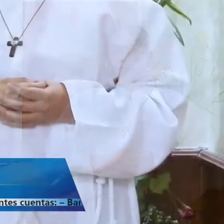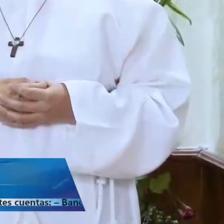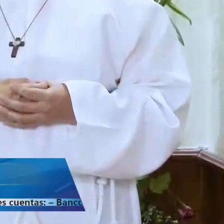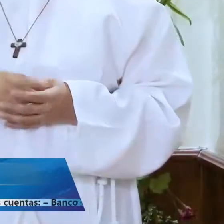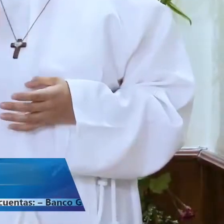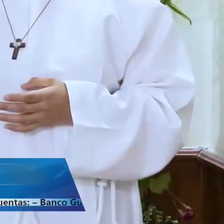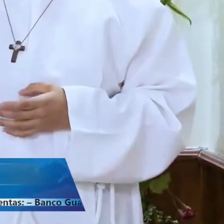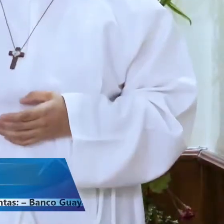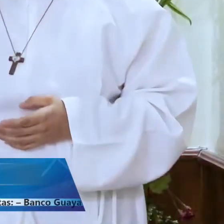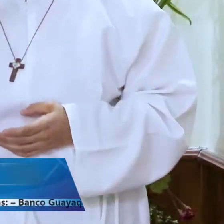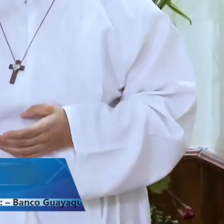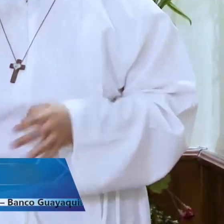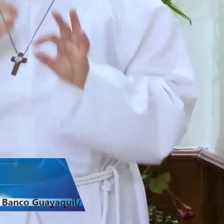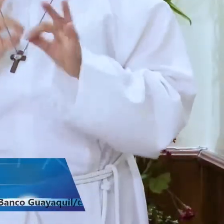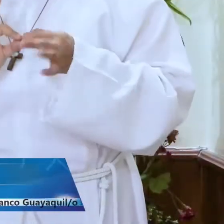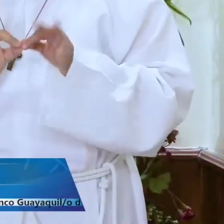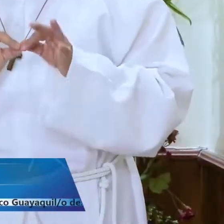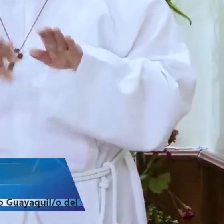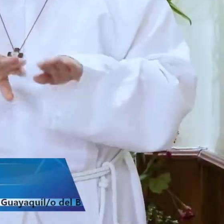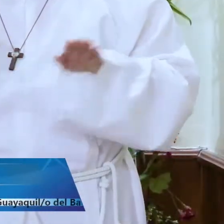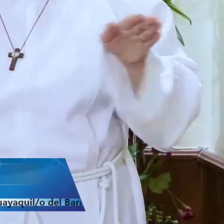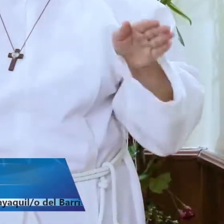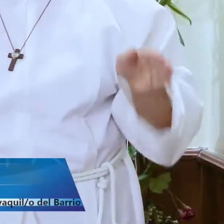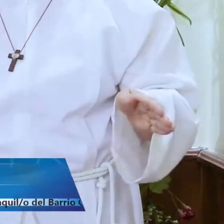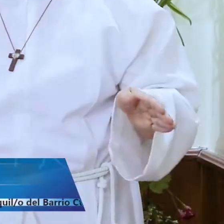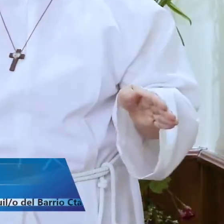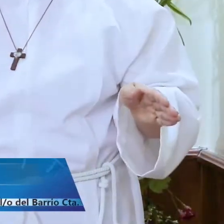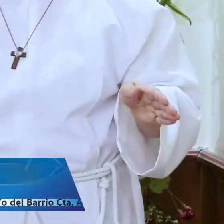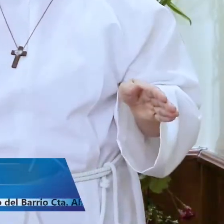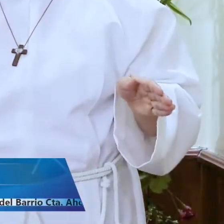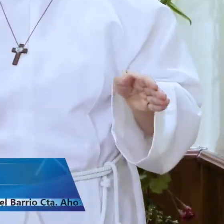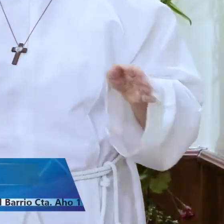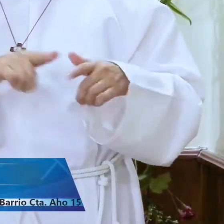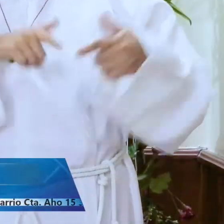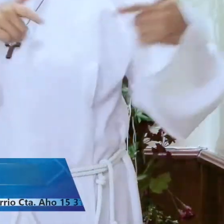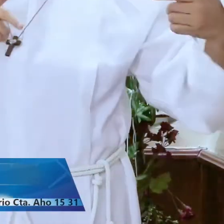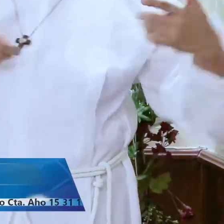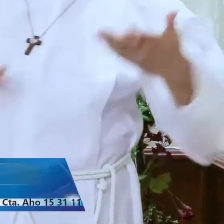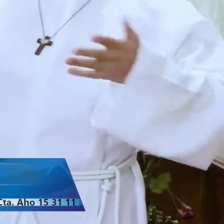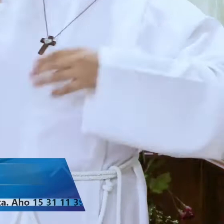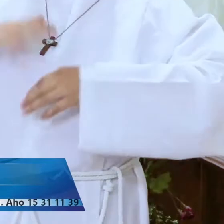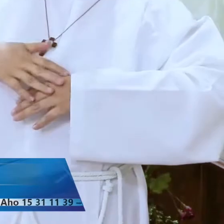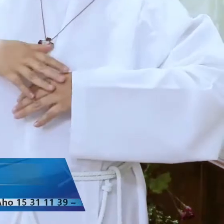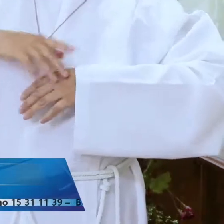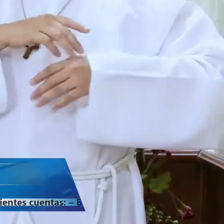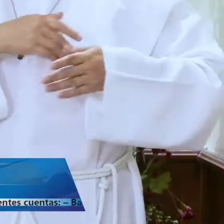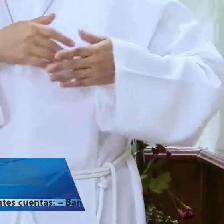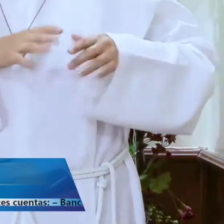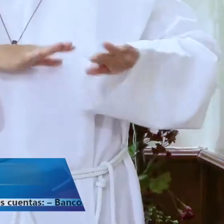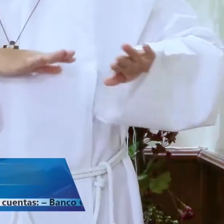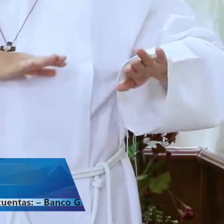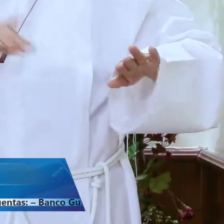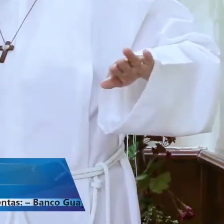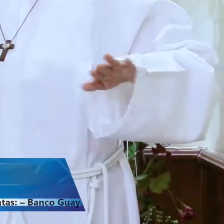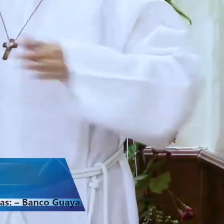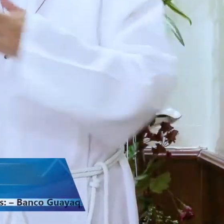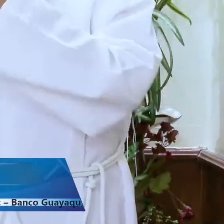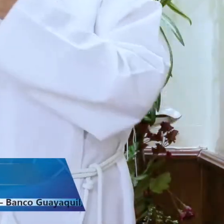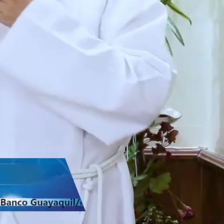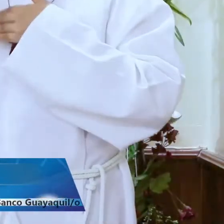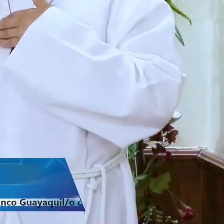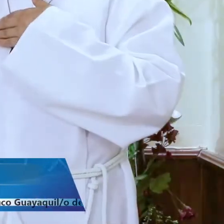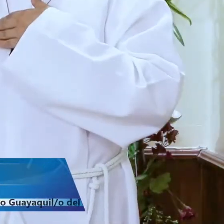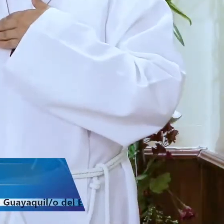tú mismo te preparas la mesa a despecho de mis adversarios men un que es la cabeza con